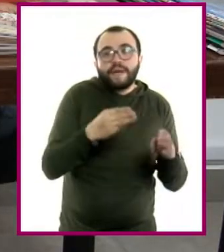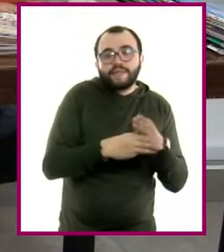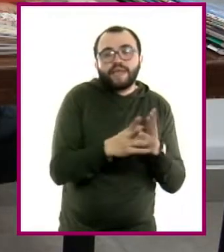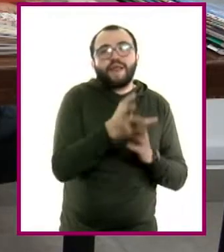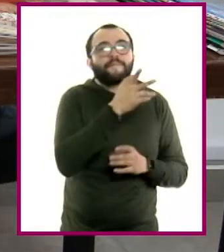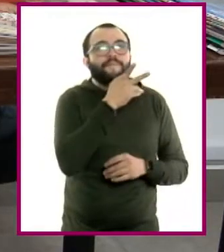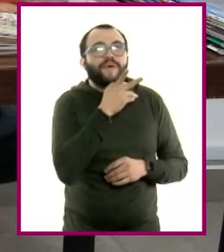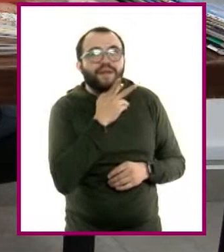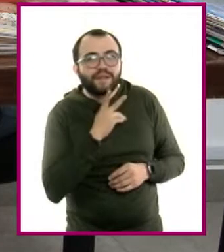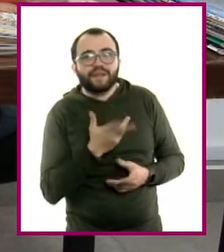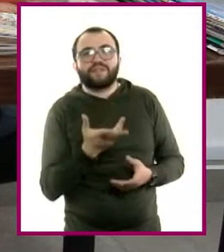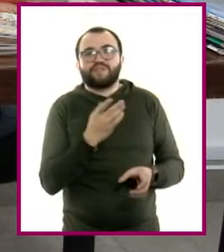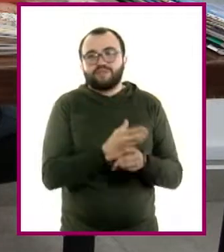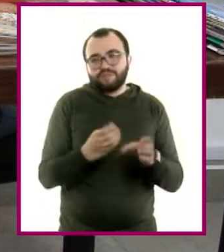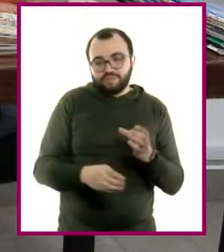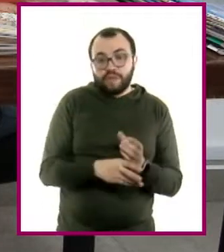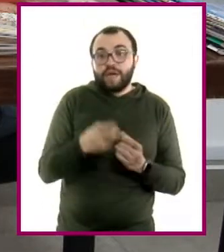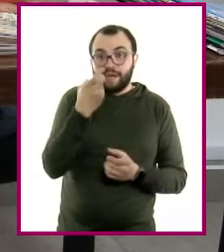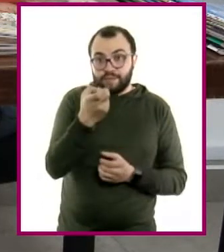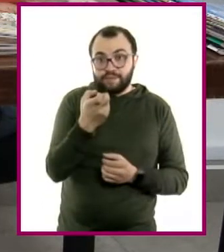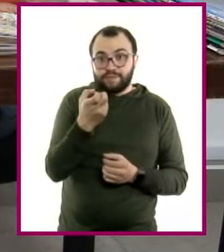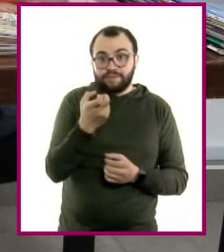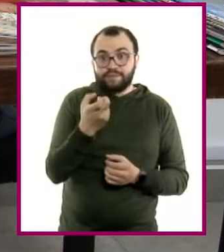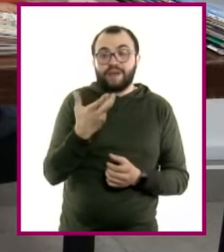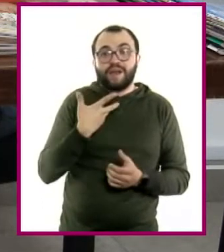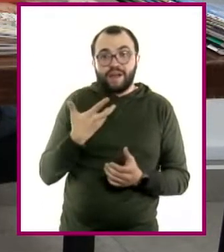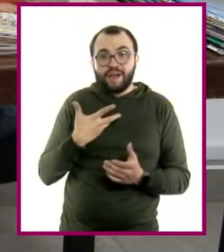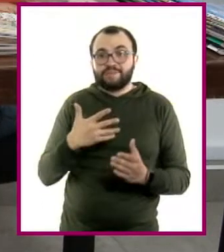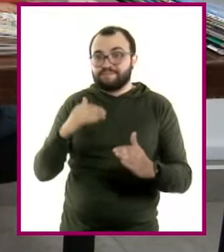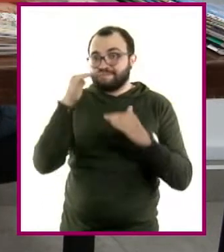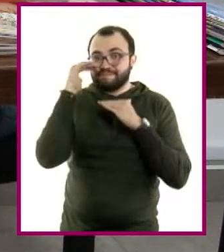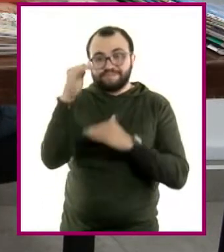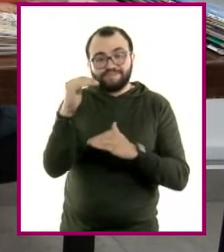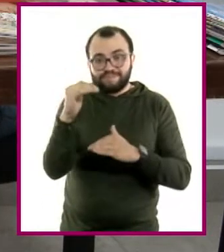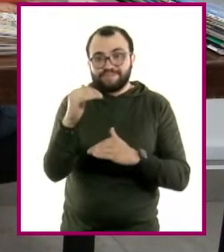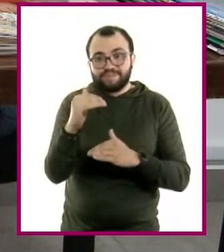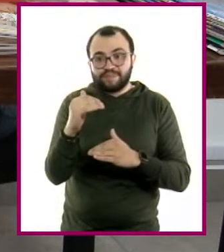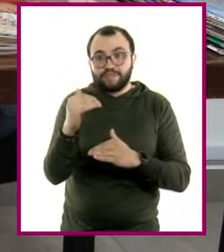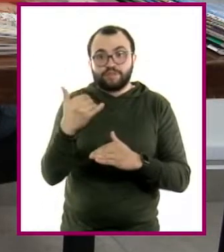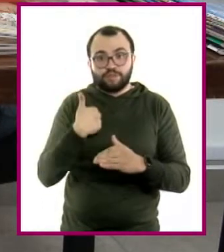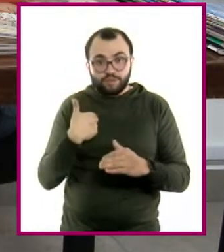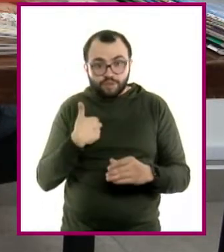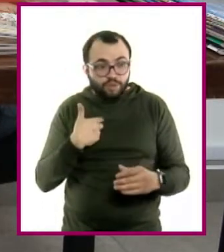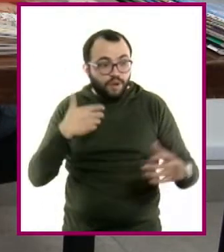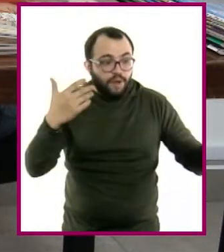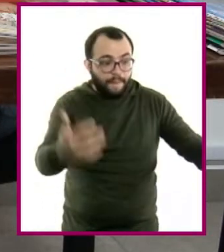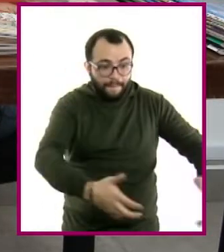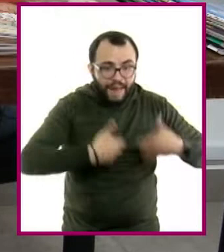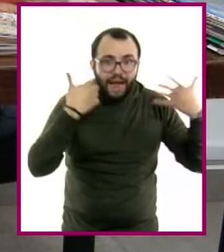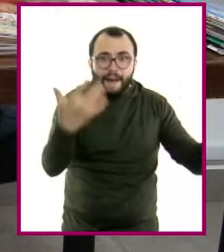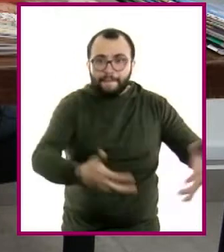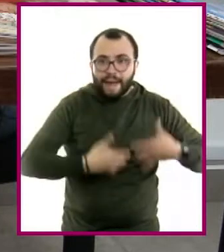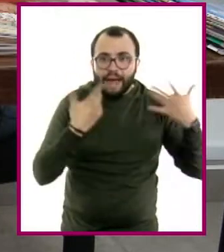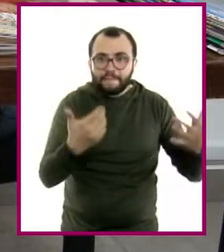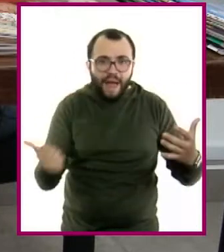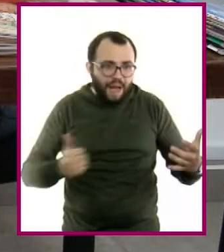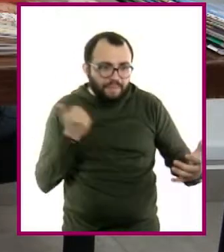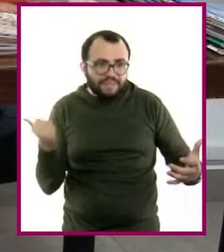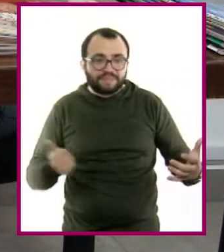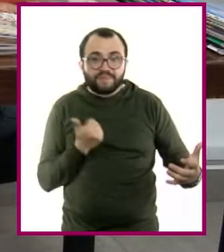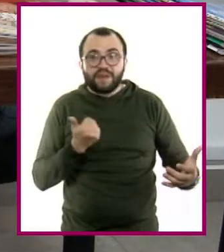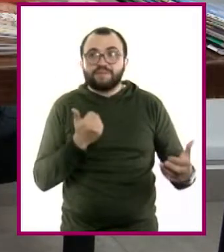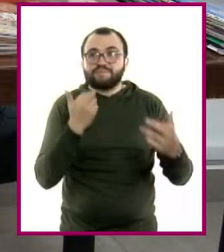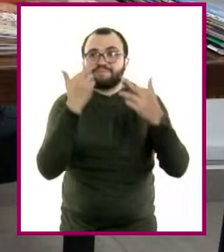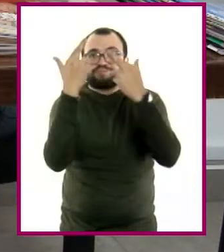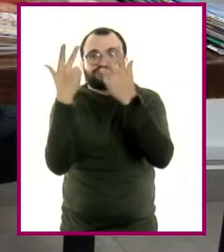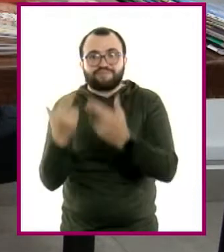El problema es que la mayoría de estos recursos son limitados y su explotación está provocando el deterioro del planeta. Y si